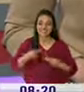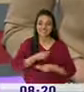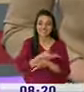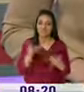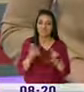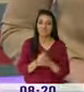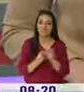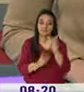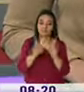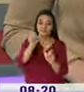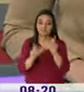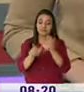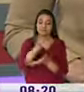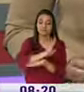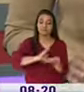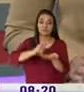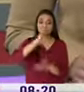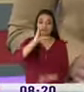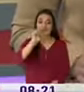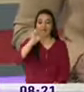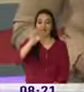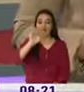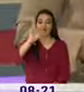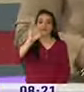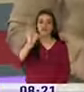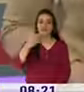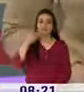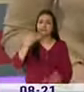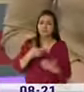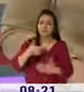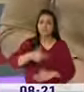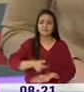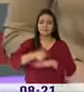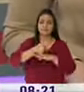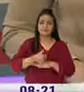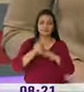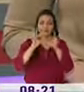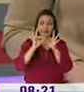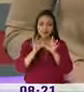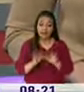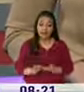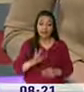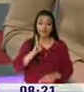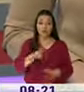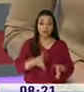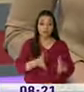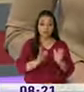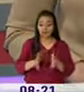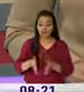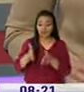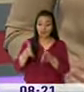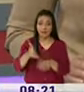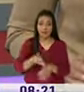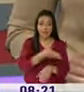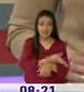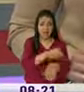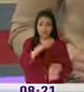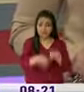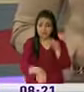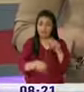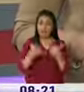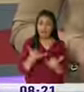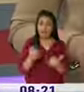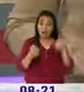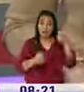contamos que los moradores del sector de California Alta están agradeciendo a las autoridades por el arreglo de dos calles que se encontraban en muy mal estado. Ahora